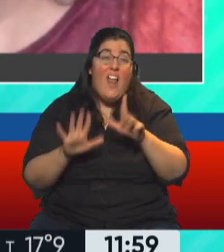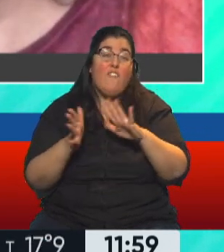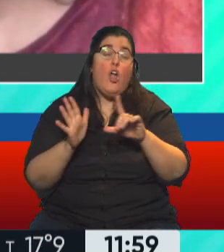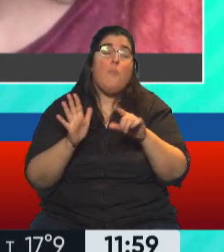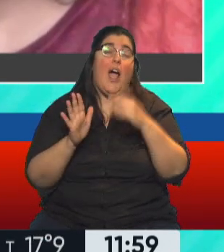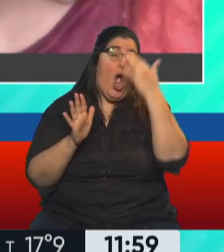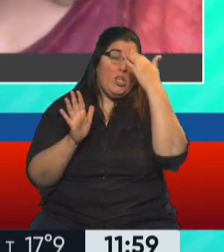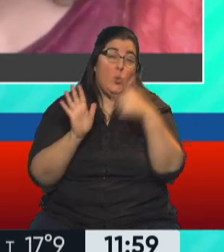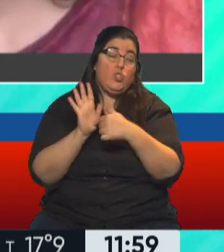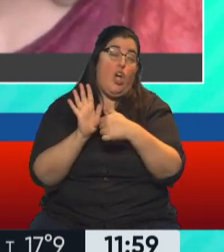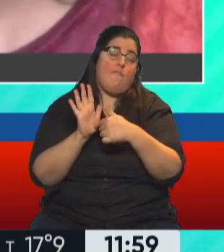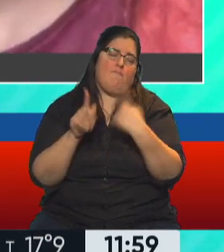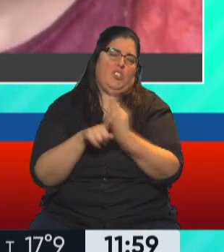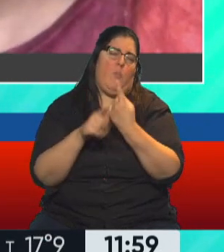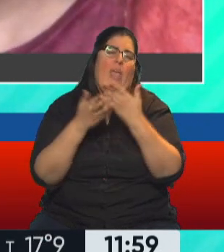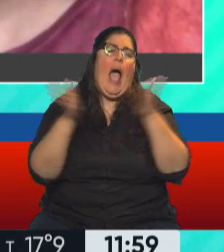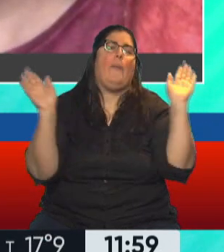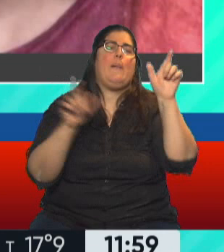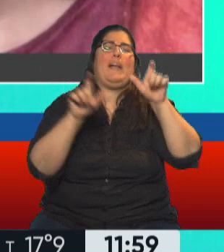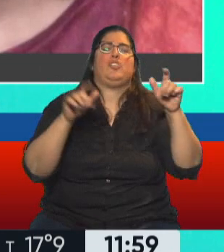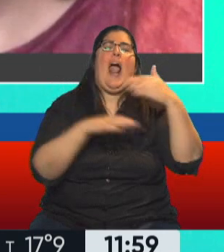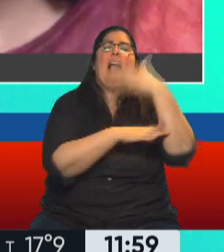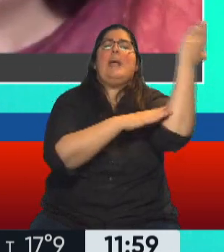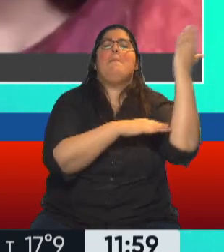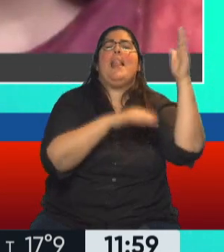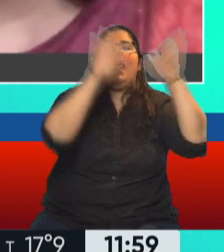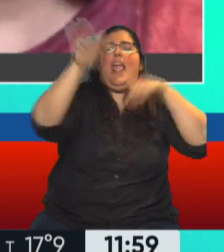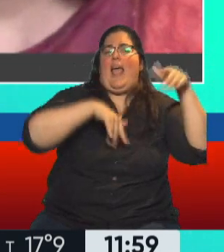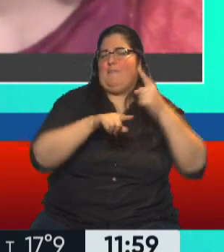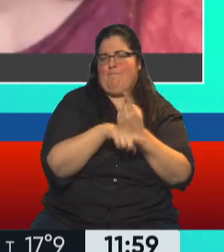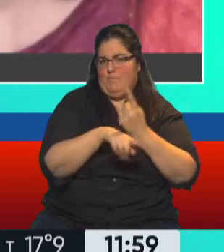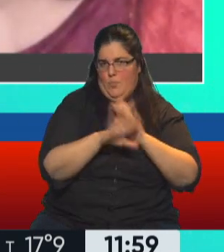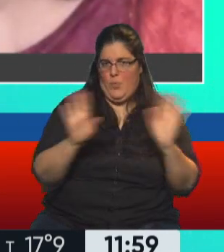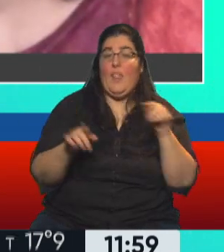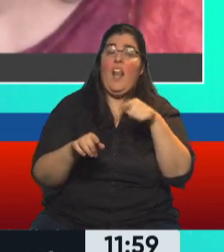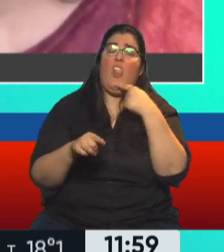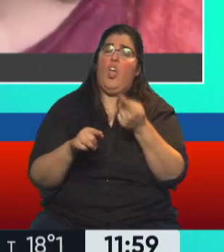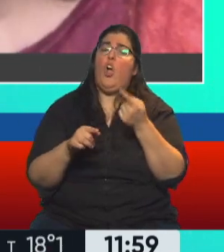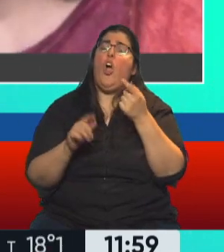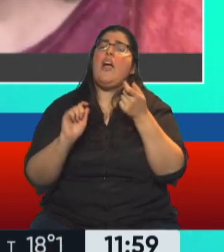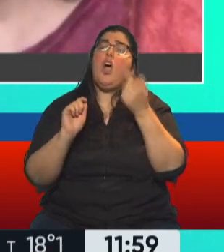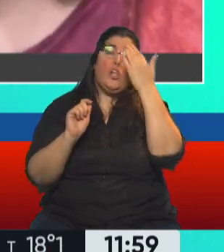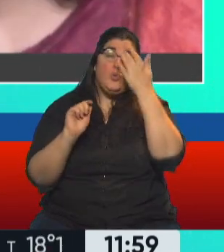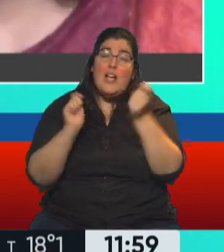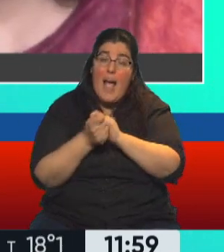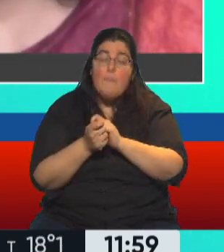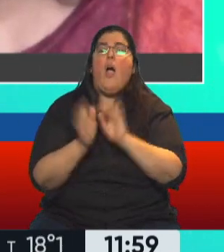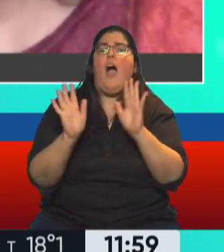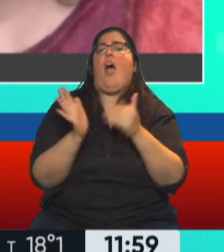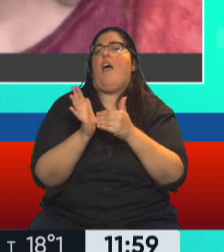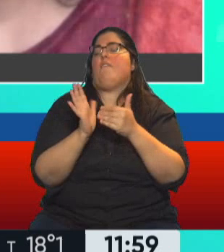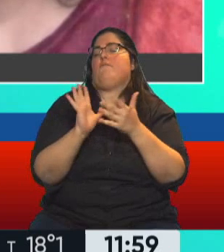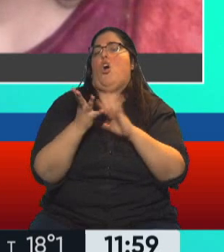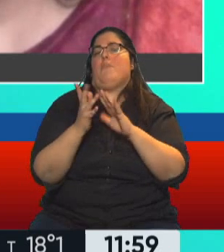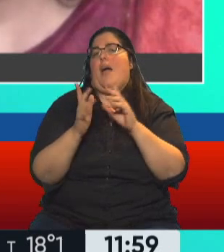a una asamblea constituyente, por ejemplo, ¿no? Entonces, él ha dicho claramente que lo va a hacer a través de canales legales y vamos a ver cómo evolucionan